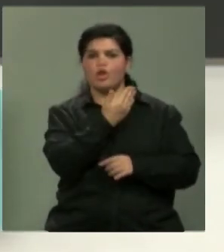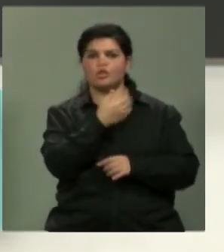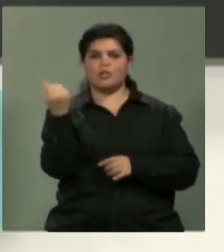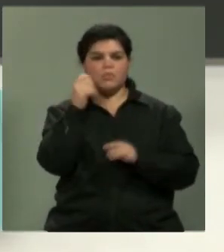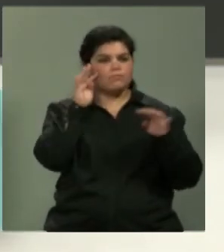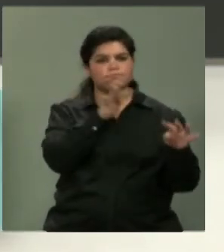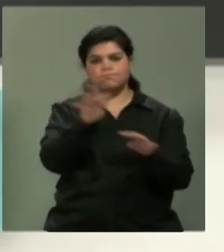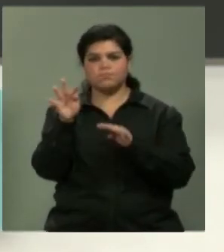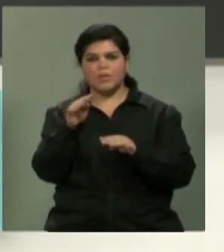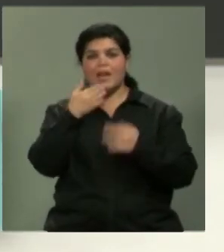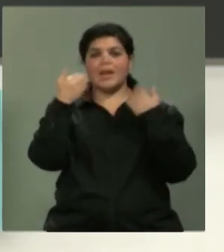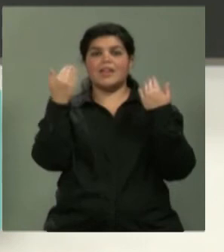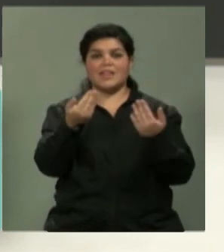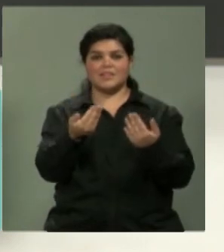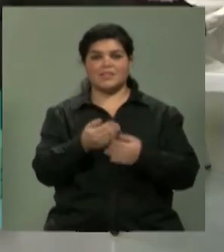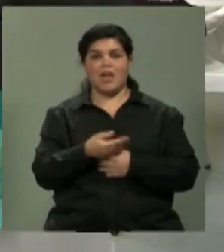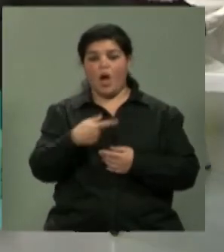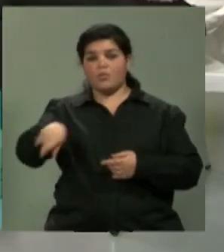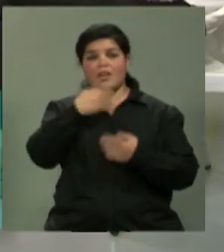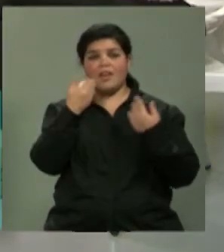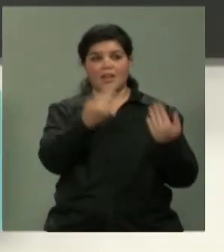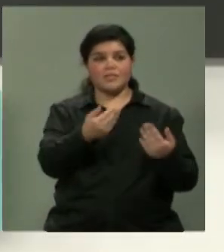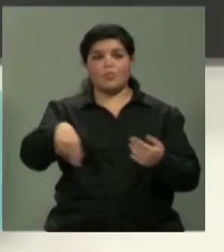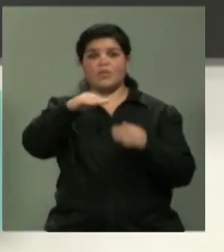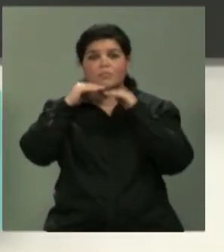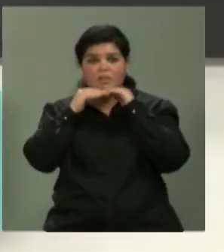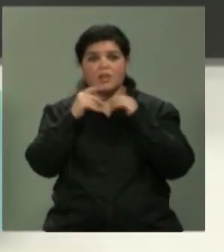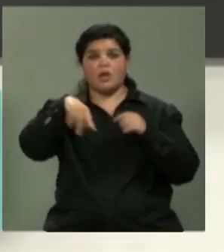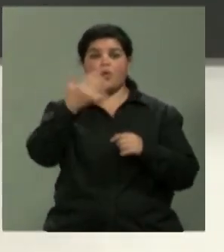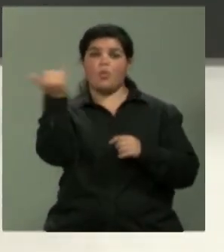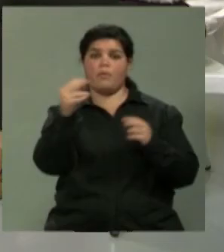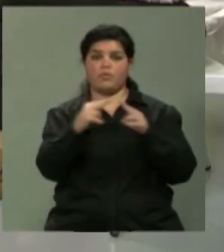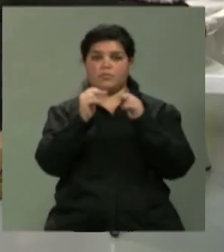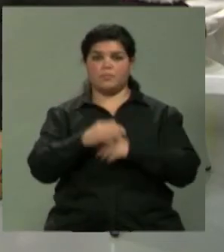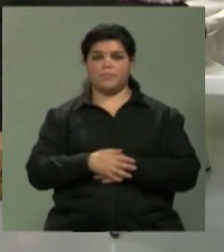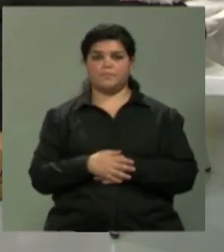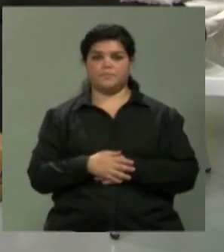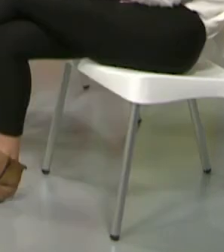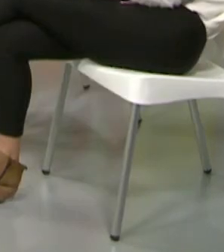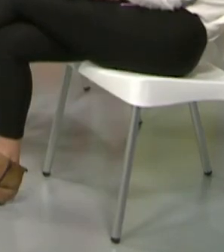cuenta. Muchísimas gracias nuevamente a ustedes por estar ahí. Nos reencontramos el próximo jueves.